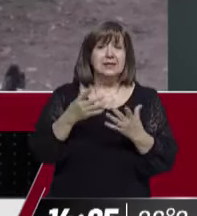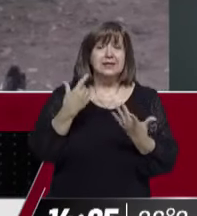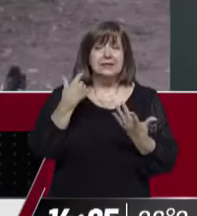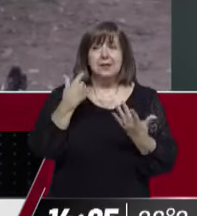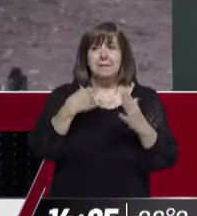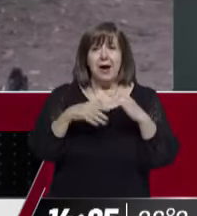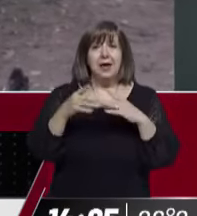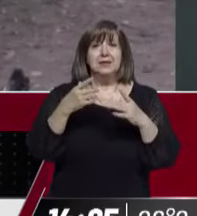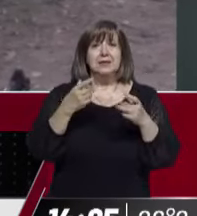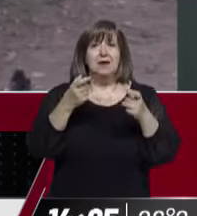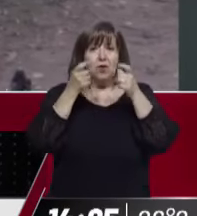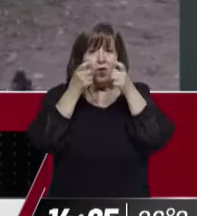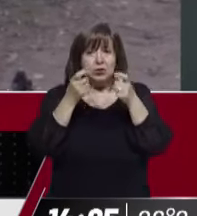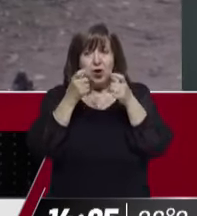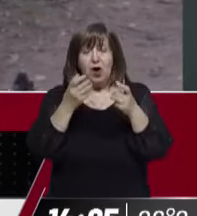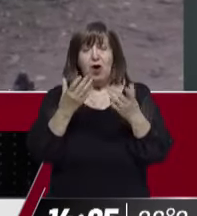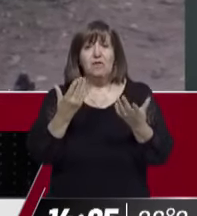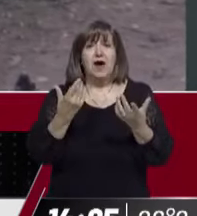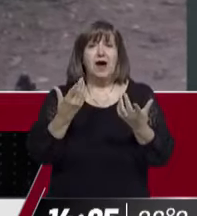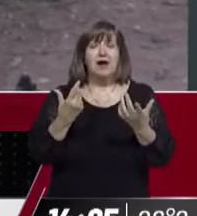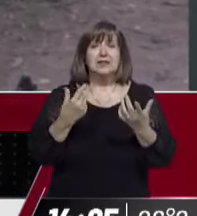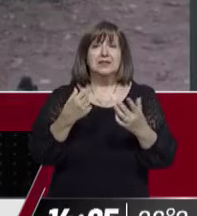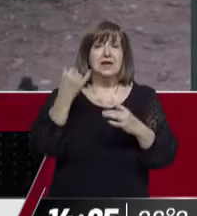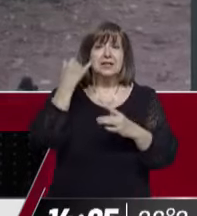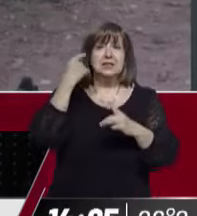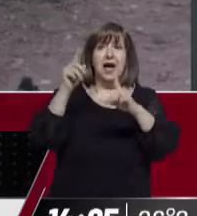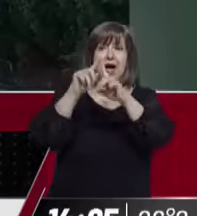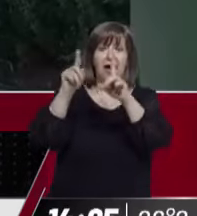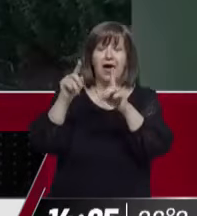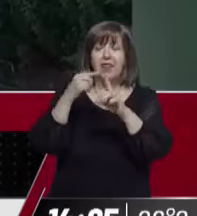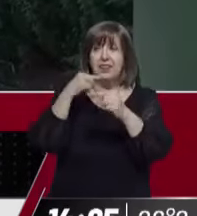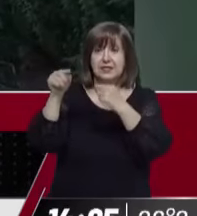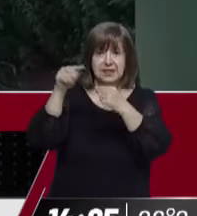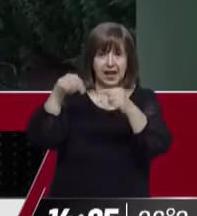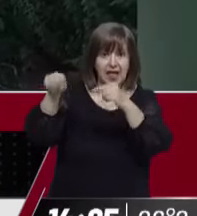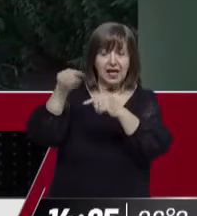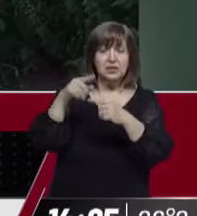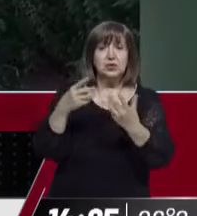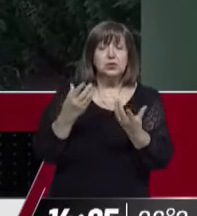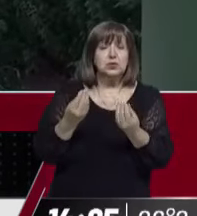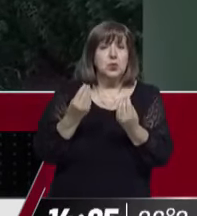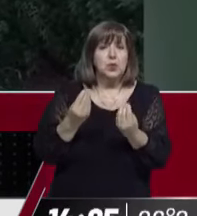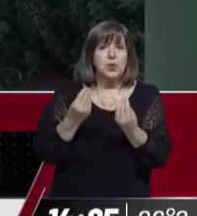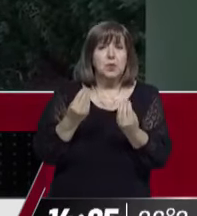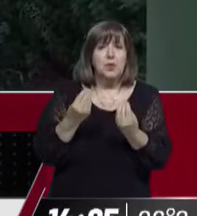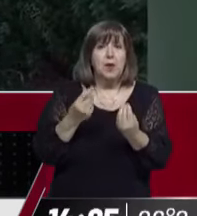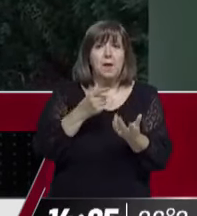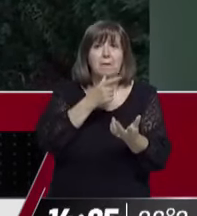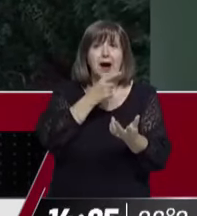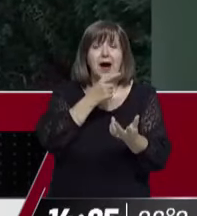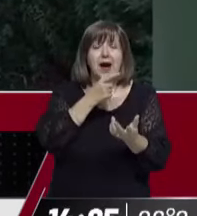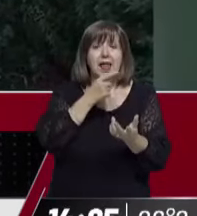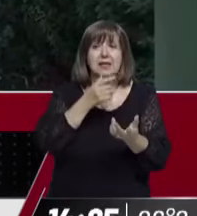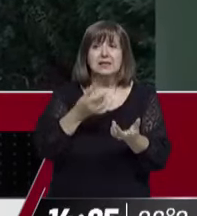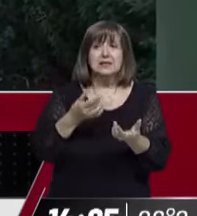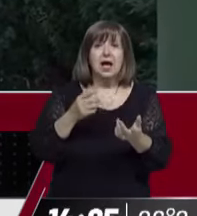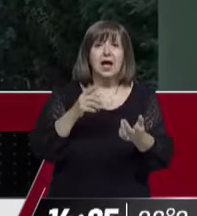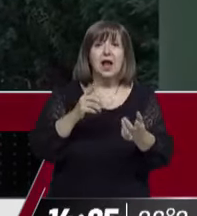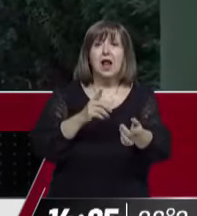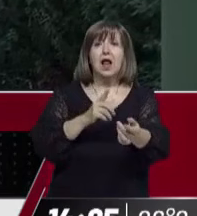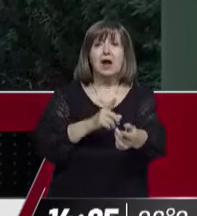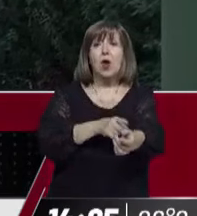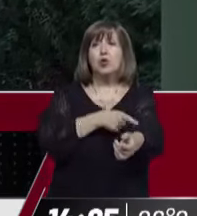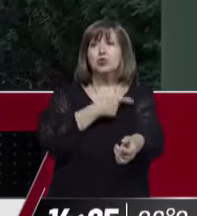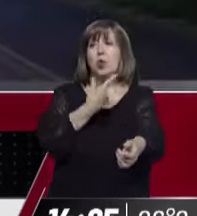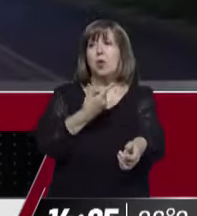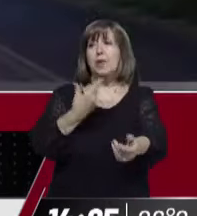demandan más, ¿cierto? Con esto de que señalan entre las autoridades ser una conducta normalizada el consumo de alcohol y a